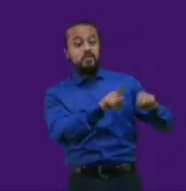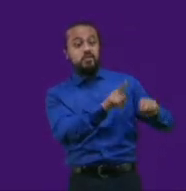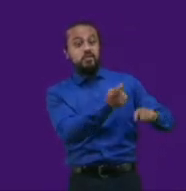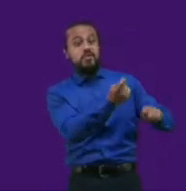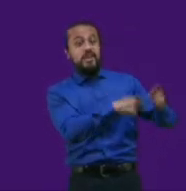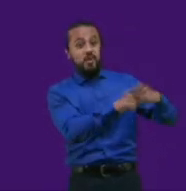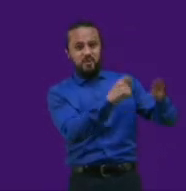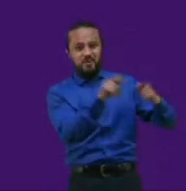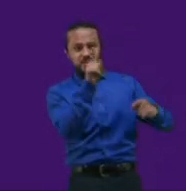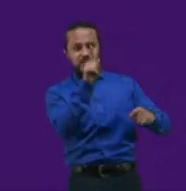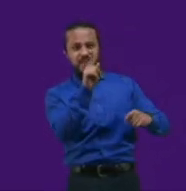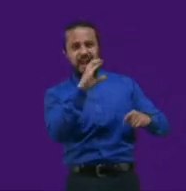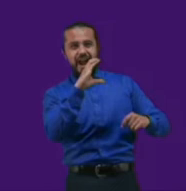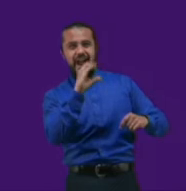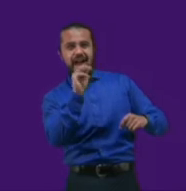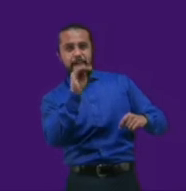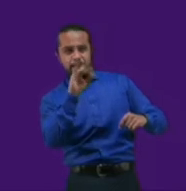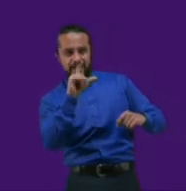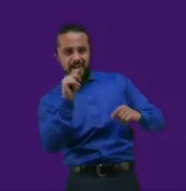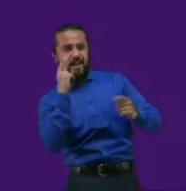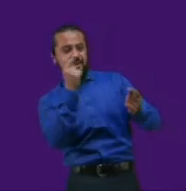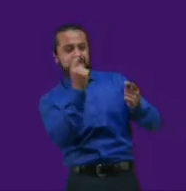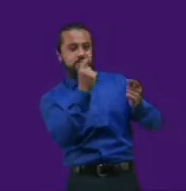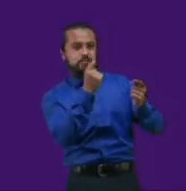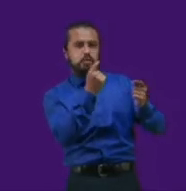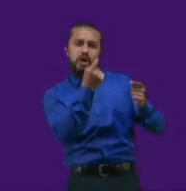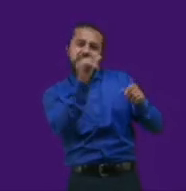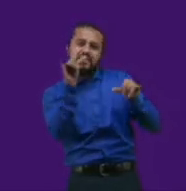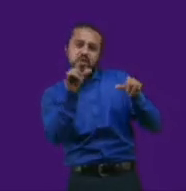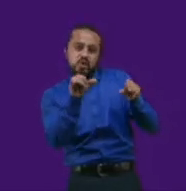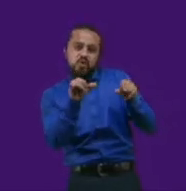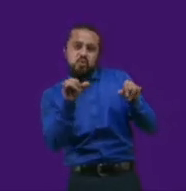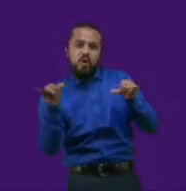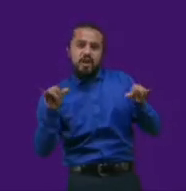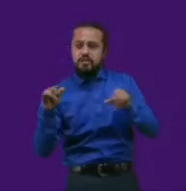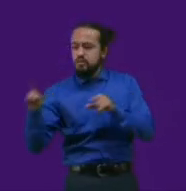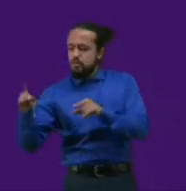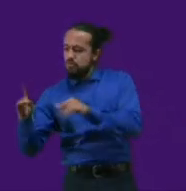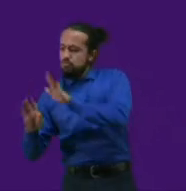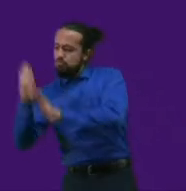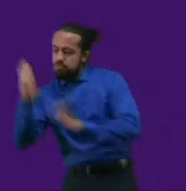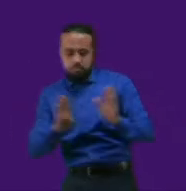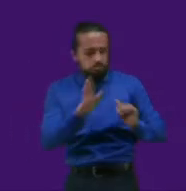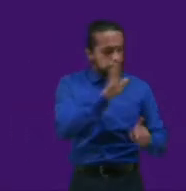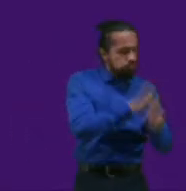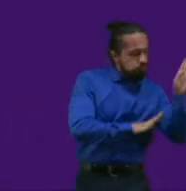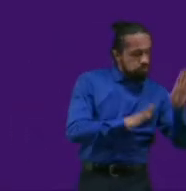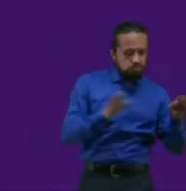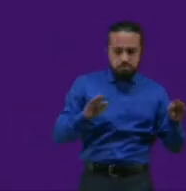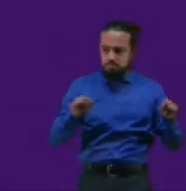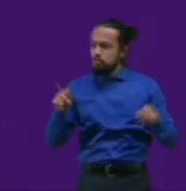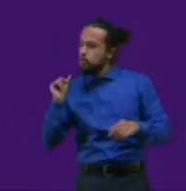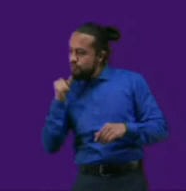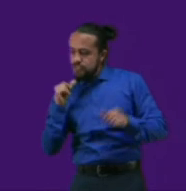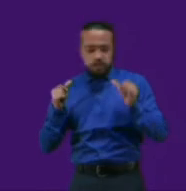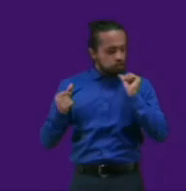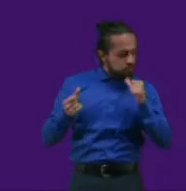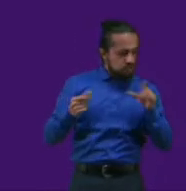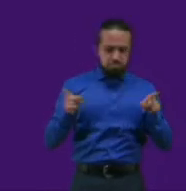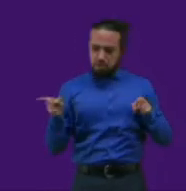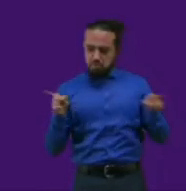Camila, un negocio más B2C como el de Simón. Pero al final nos damos cuenta que los casos de éxito de emprendimiento de alguna manera